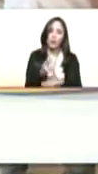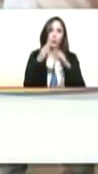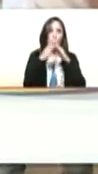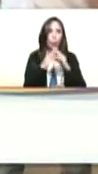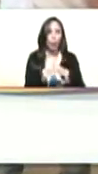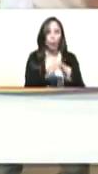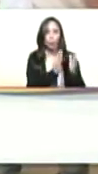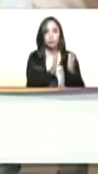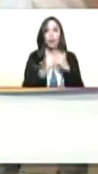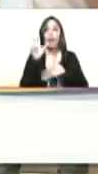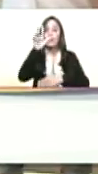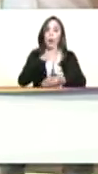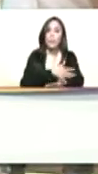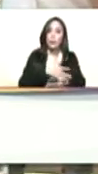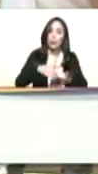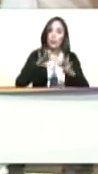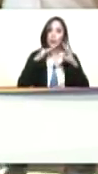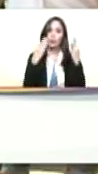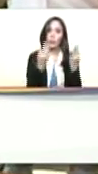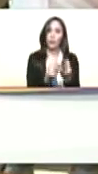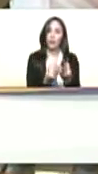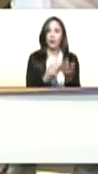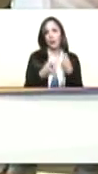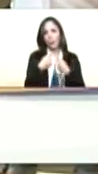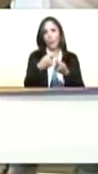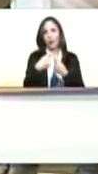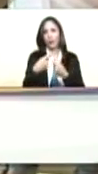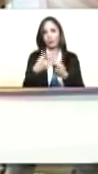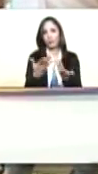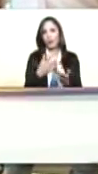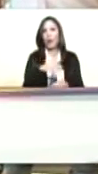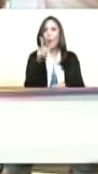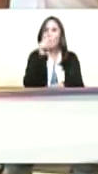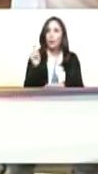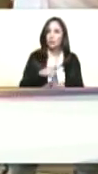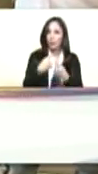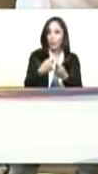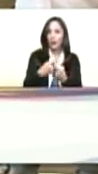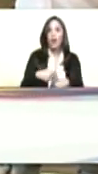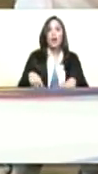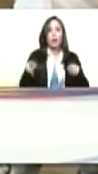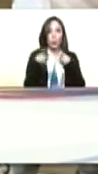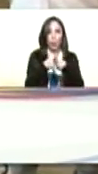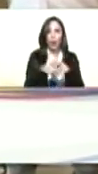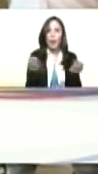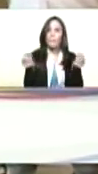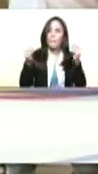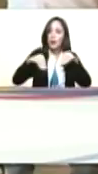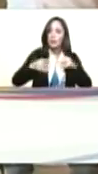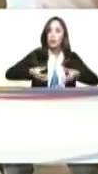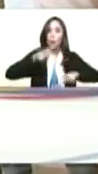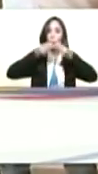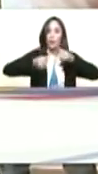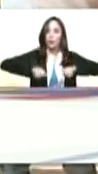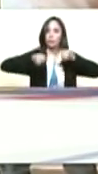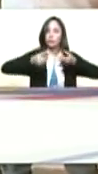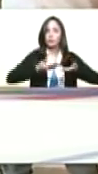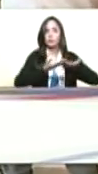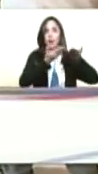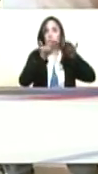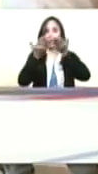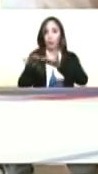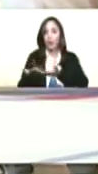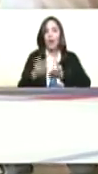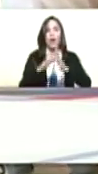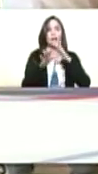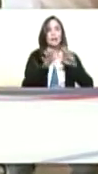Debemos cumplir con estos 3 millones de hogares, que son 12 millones de venezolanos. Y nosotros, yo pienso que vamos a